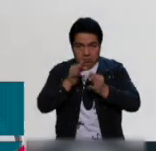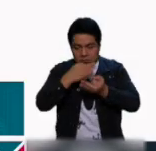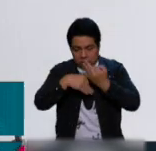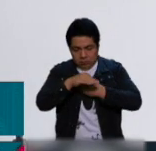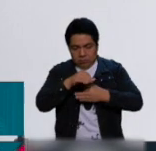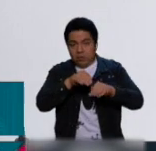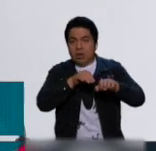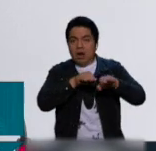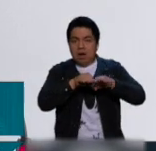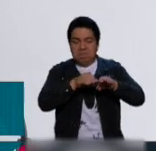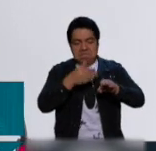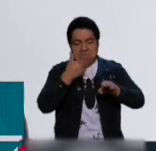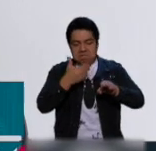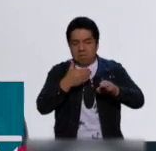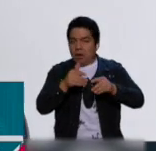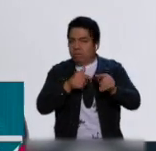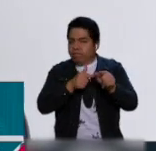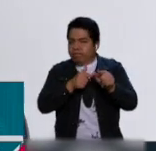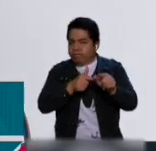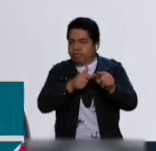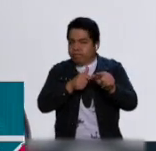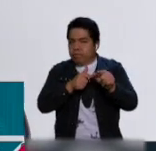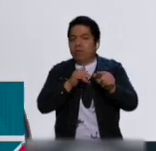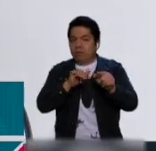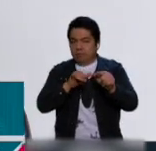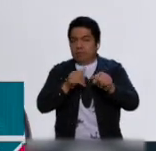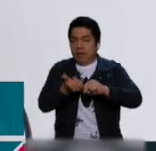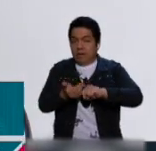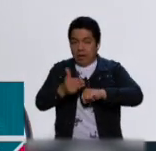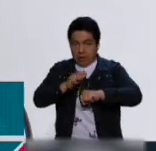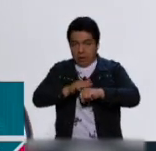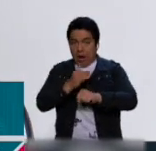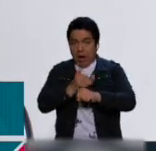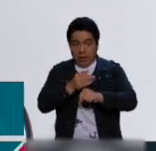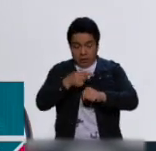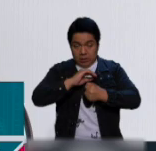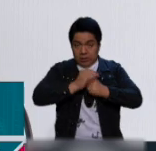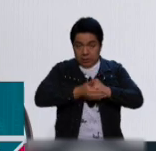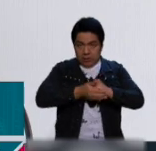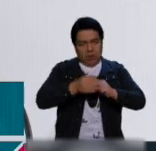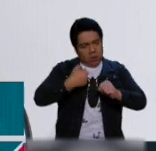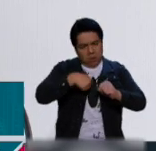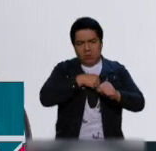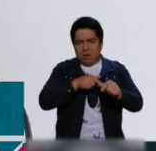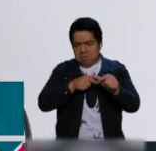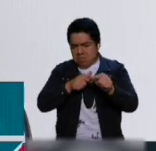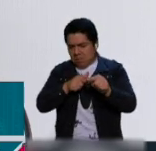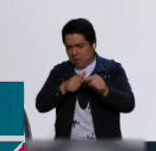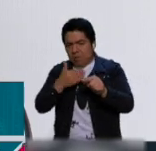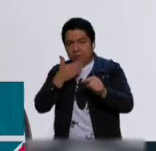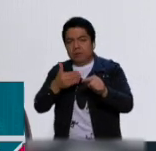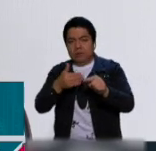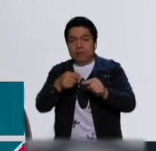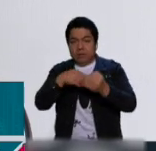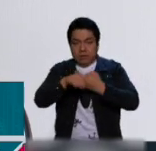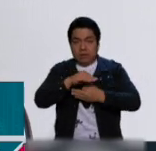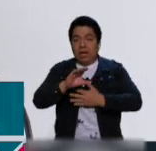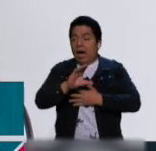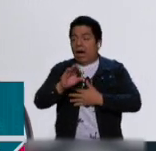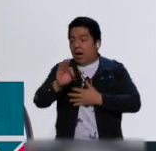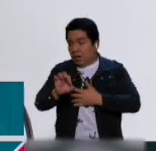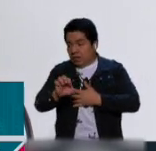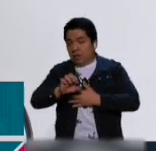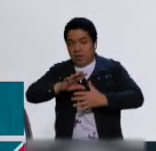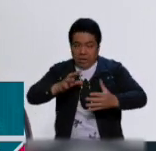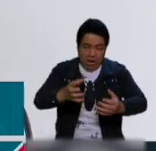doctora. Continuaremos con el legado y trabajo de la administración que concluye, que como bien sabemos, rescató a la CFE